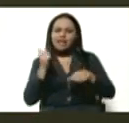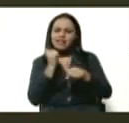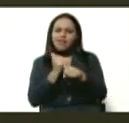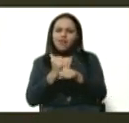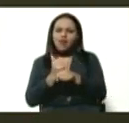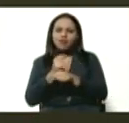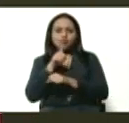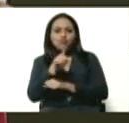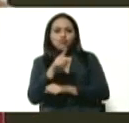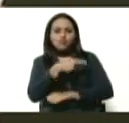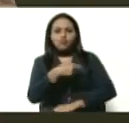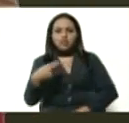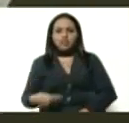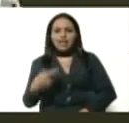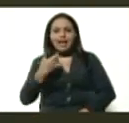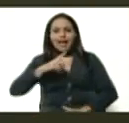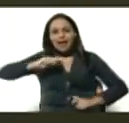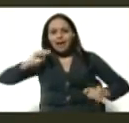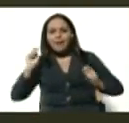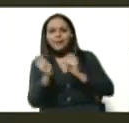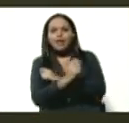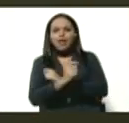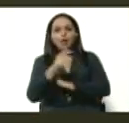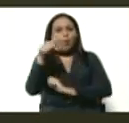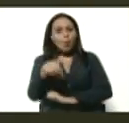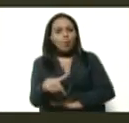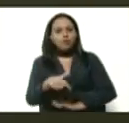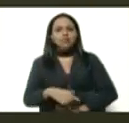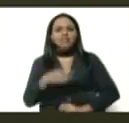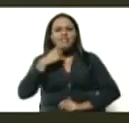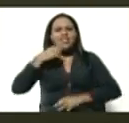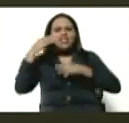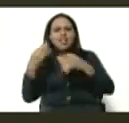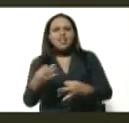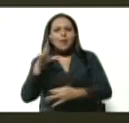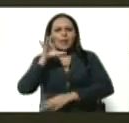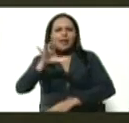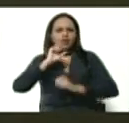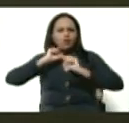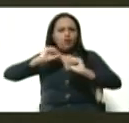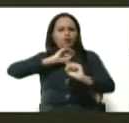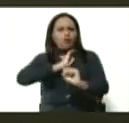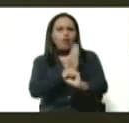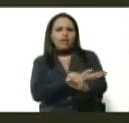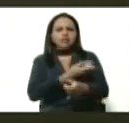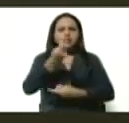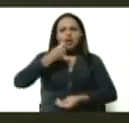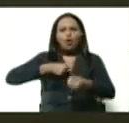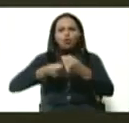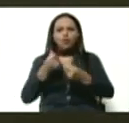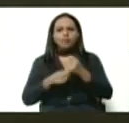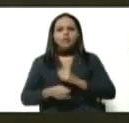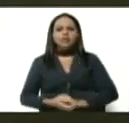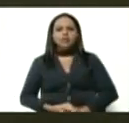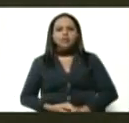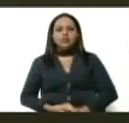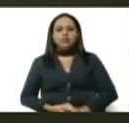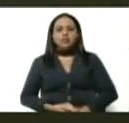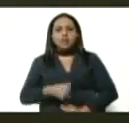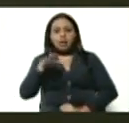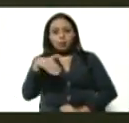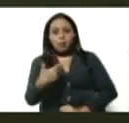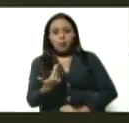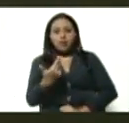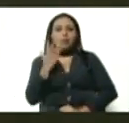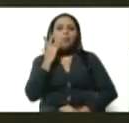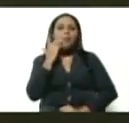China, bueno, y que la ha convertido en lo que es hoy, una verdadera potencia económica y referencial para